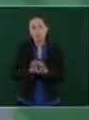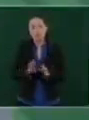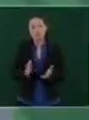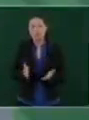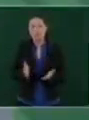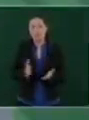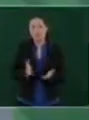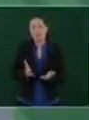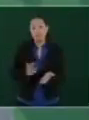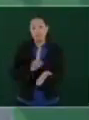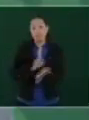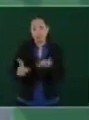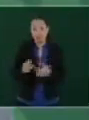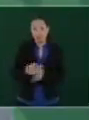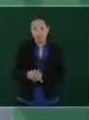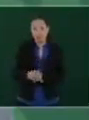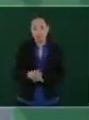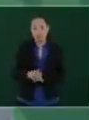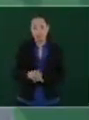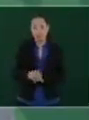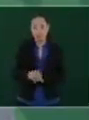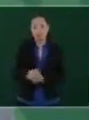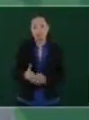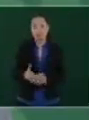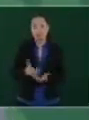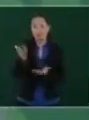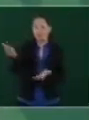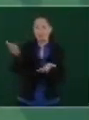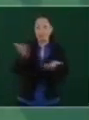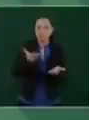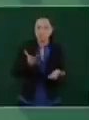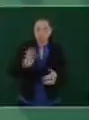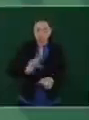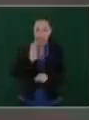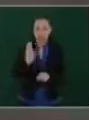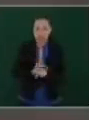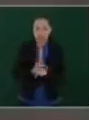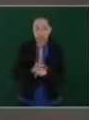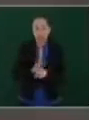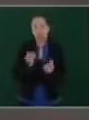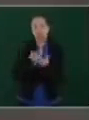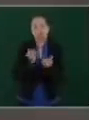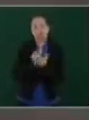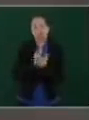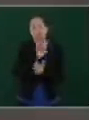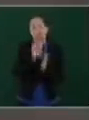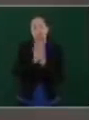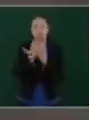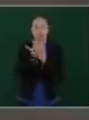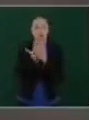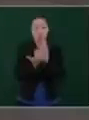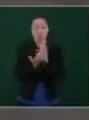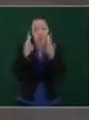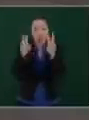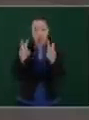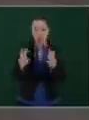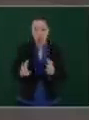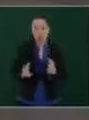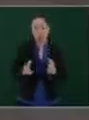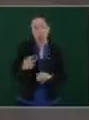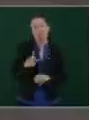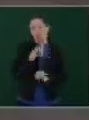al derecho de asilo y a las normas y leyes